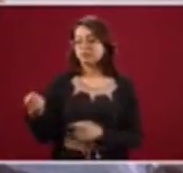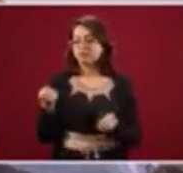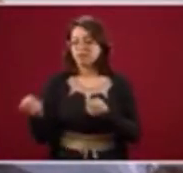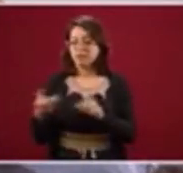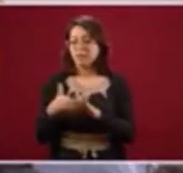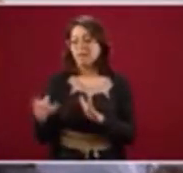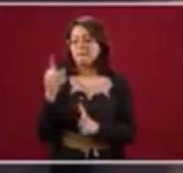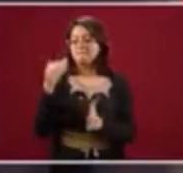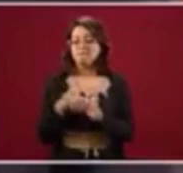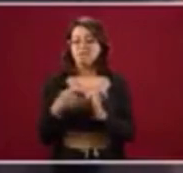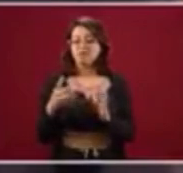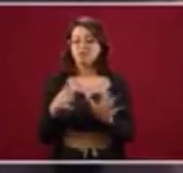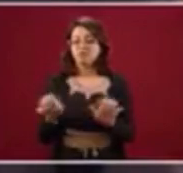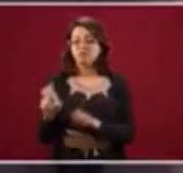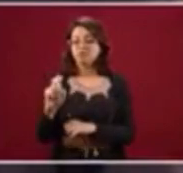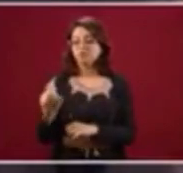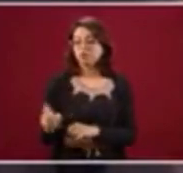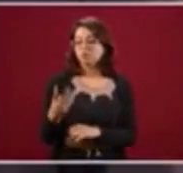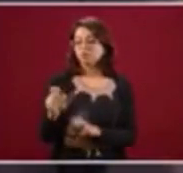1934 a